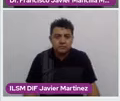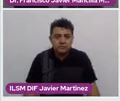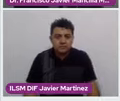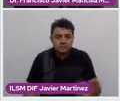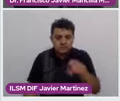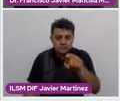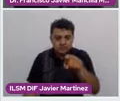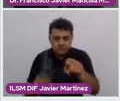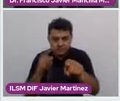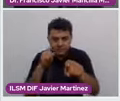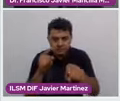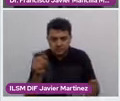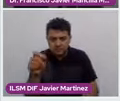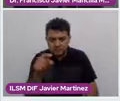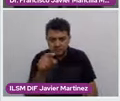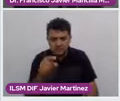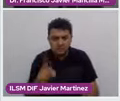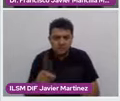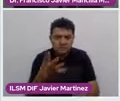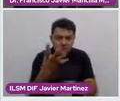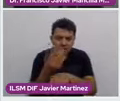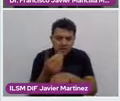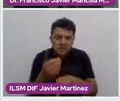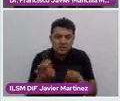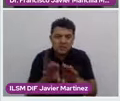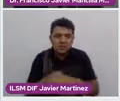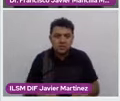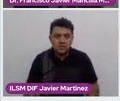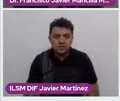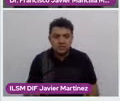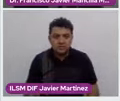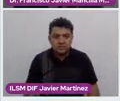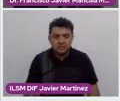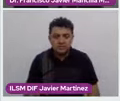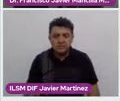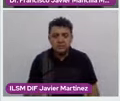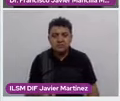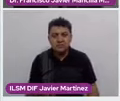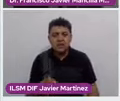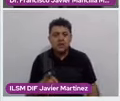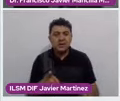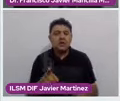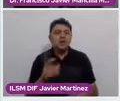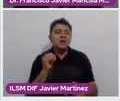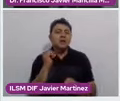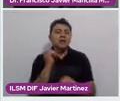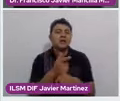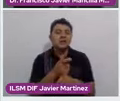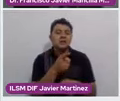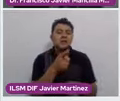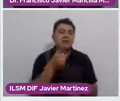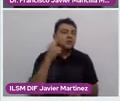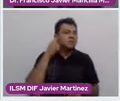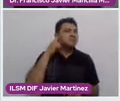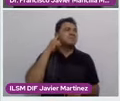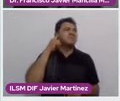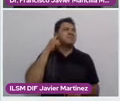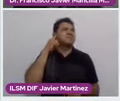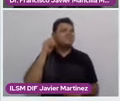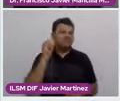senosigmoides, ¿sí? Y esta era la causa de su zumbido, ¿sí? Un zumbido de